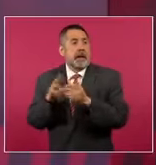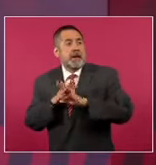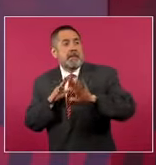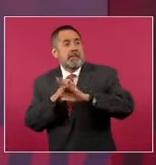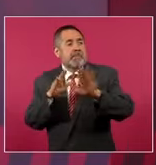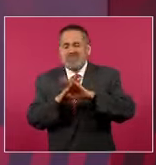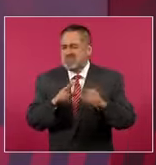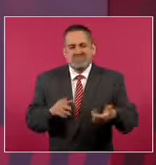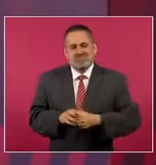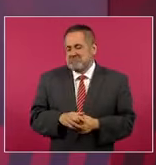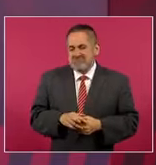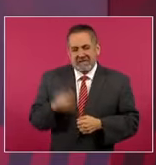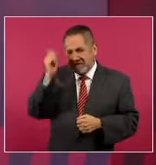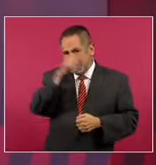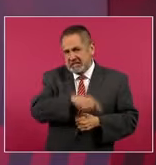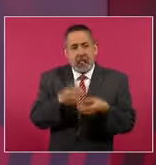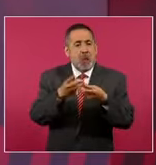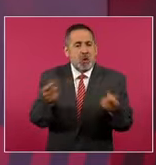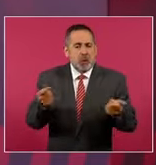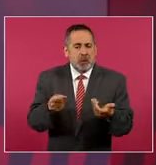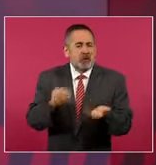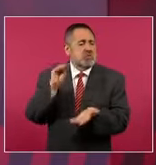migratorios si